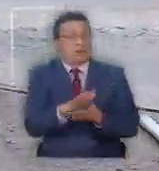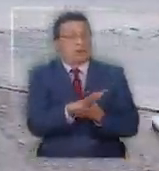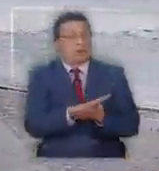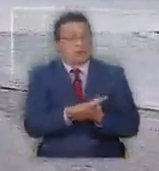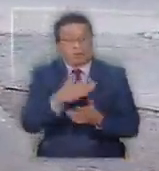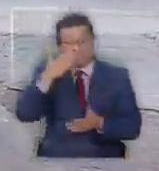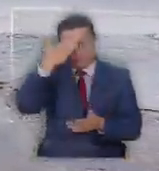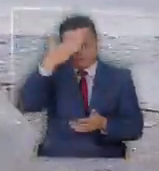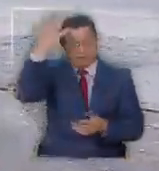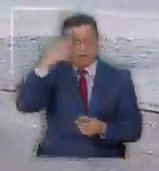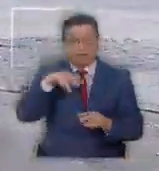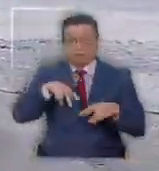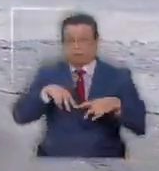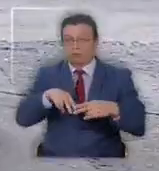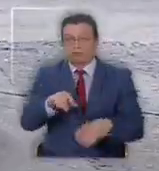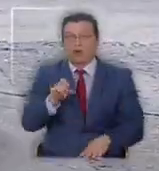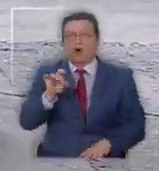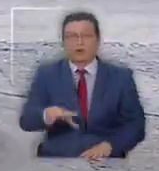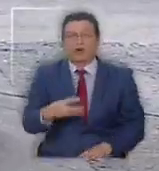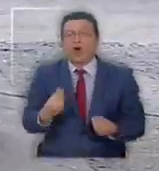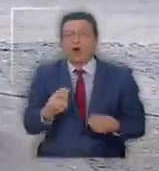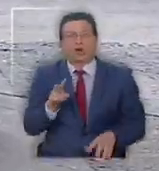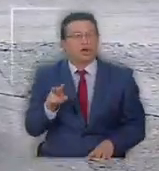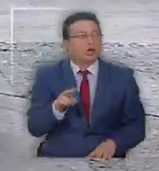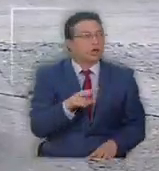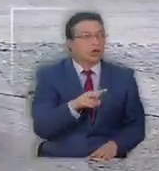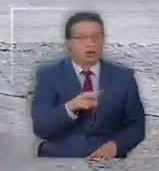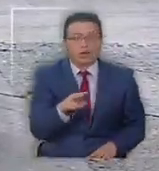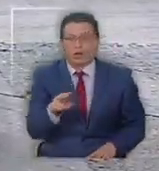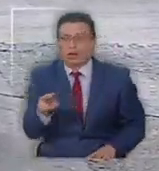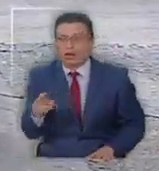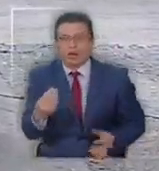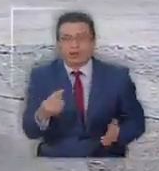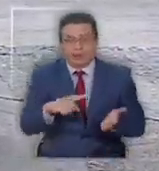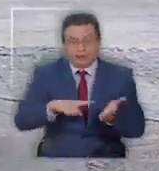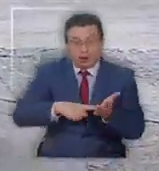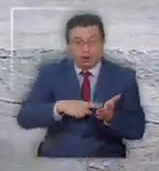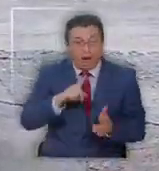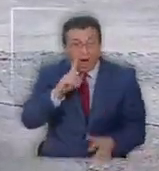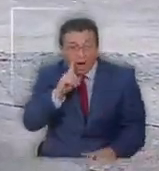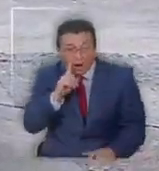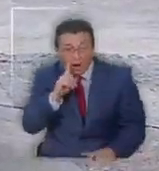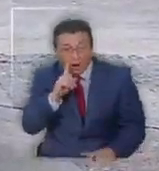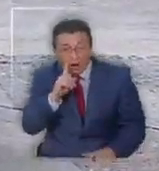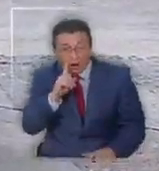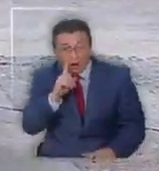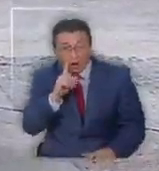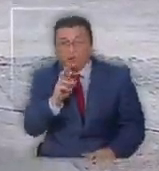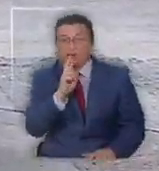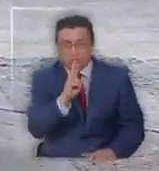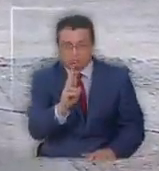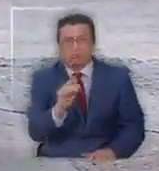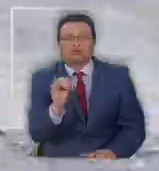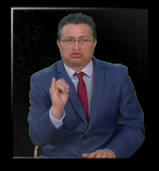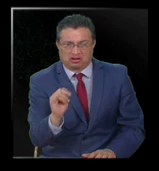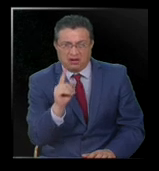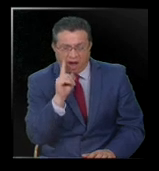la fiebre. Pero ¿cómo saberlo? ¿Existe alguna tecnología? La respuesta es sí.